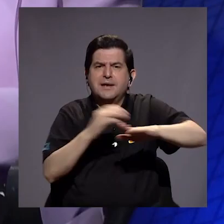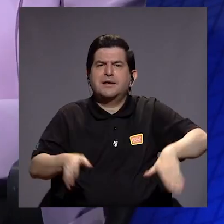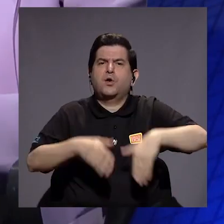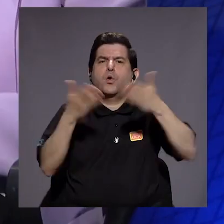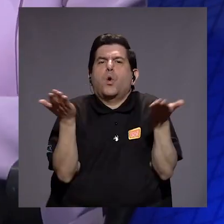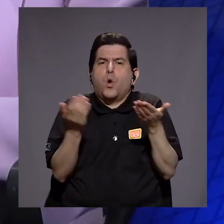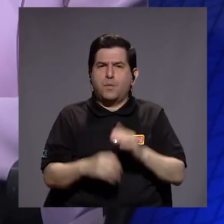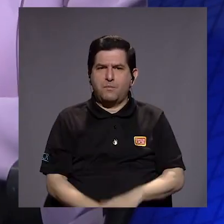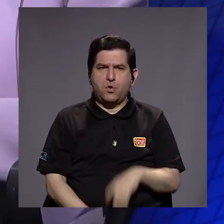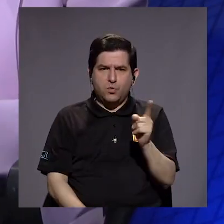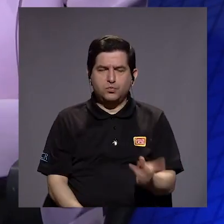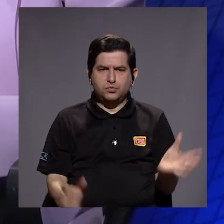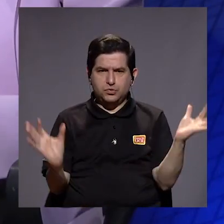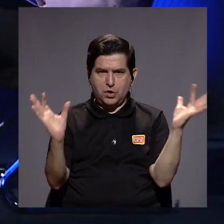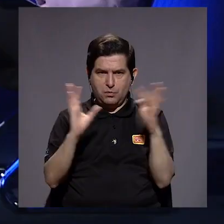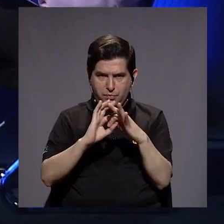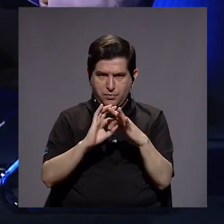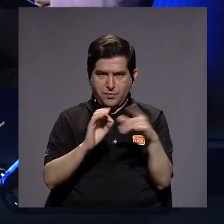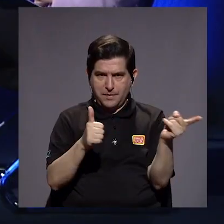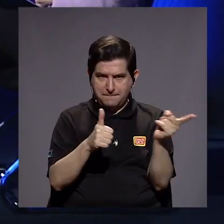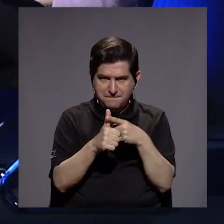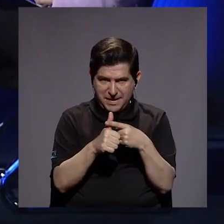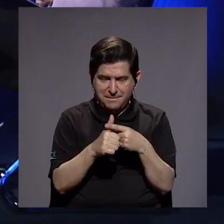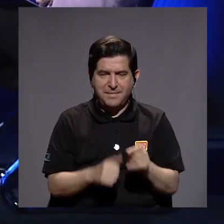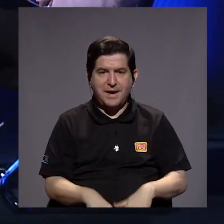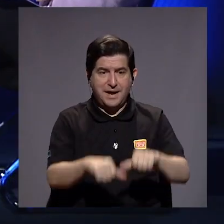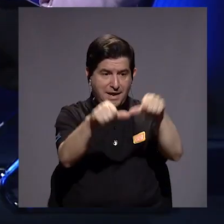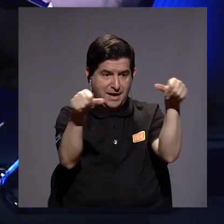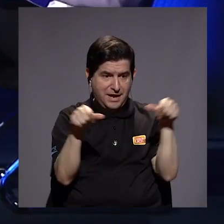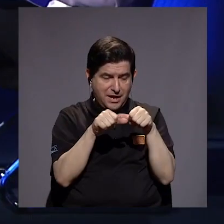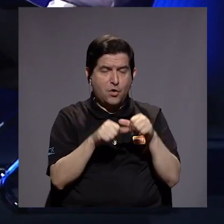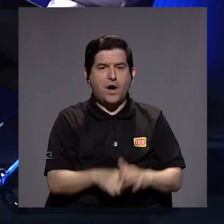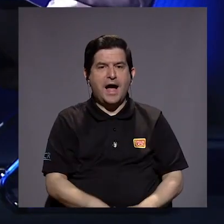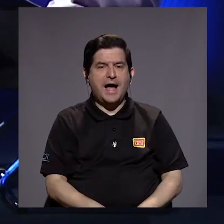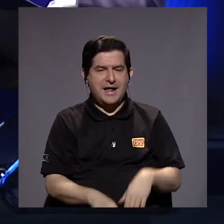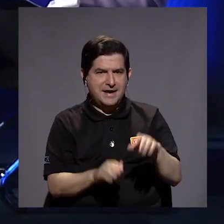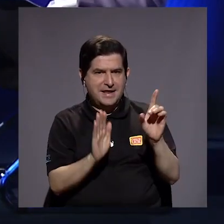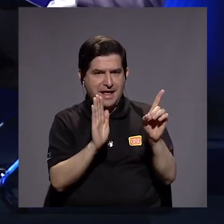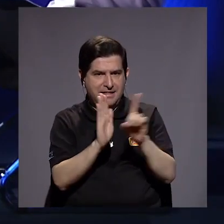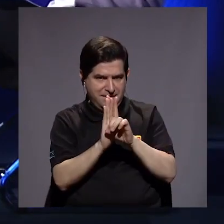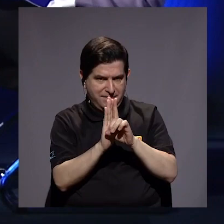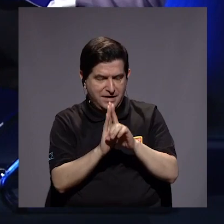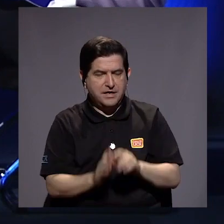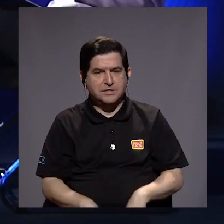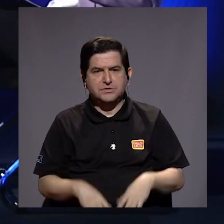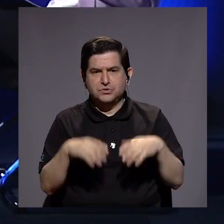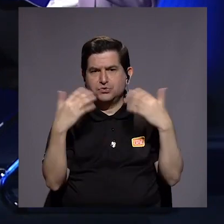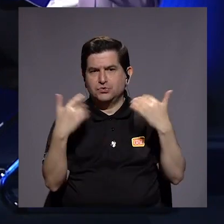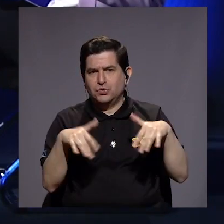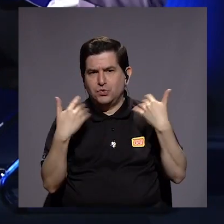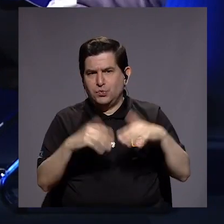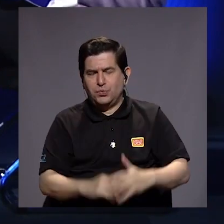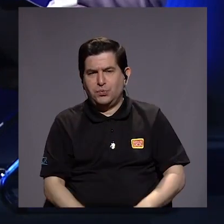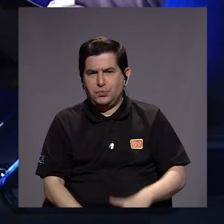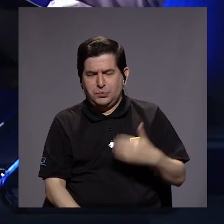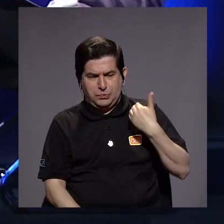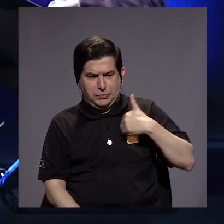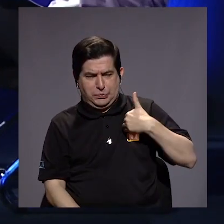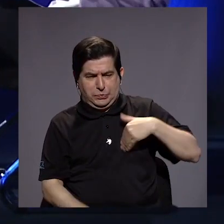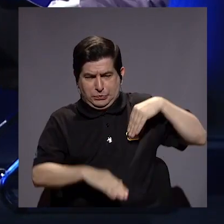su incorporación al país? Usted se vincula primero con un área del derecho que era